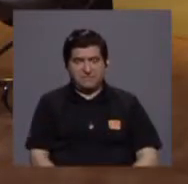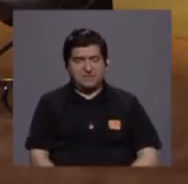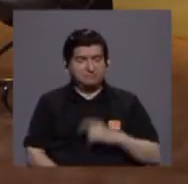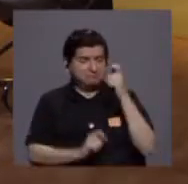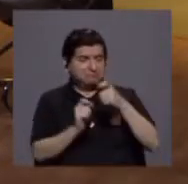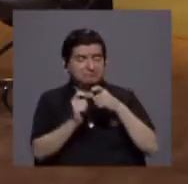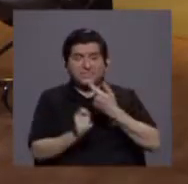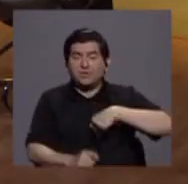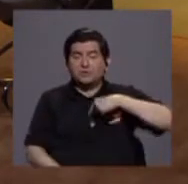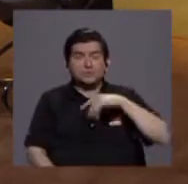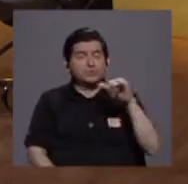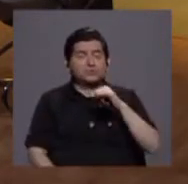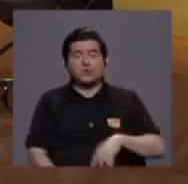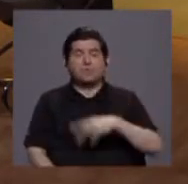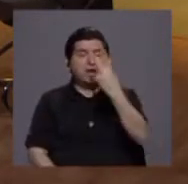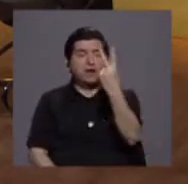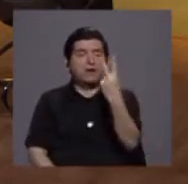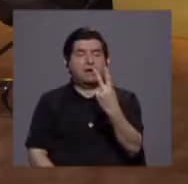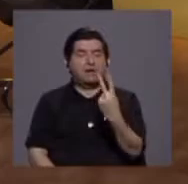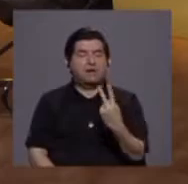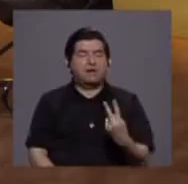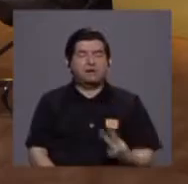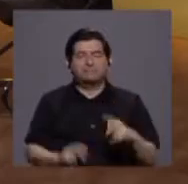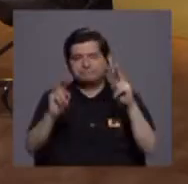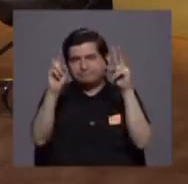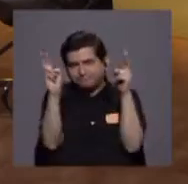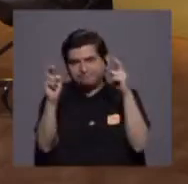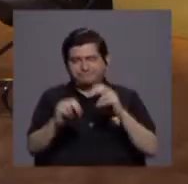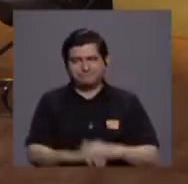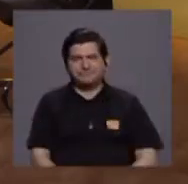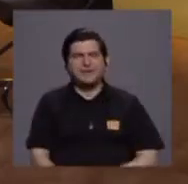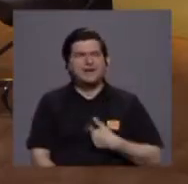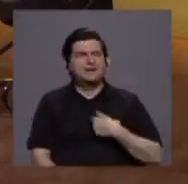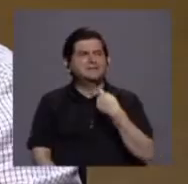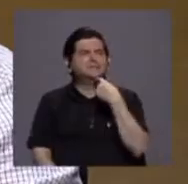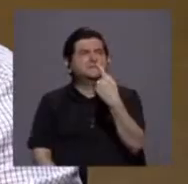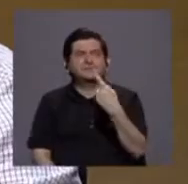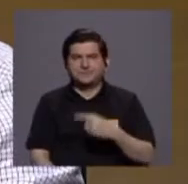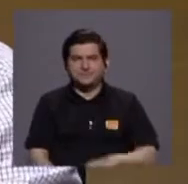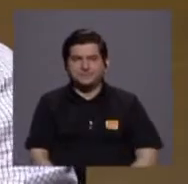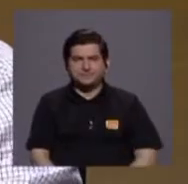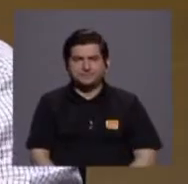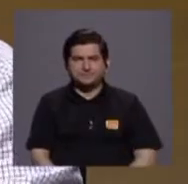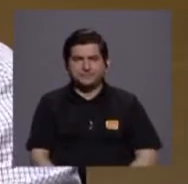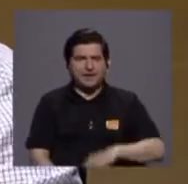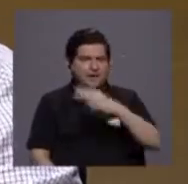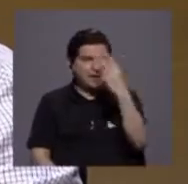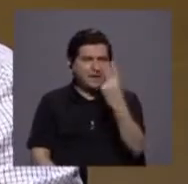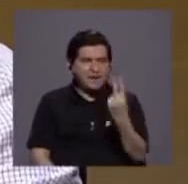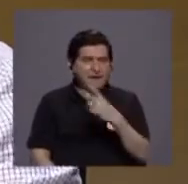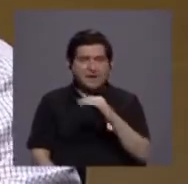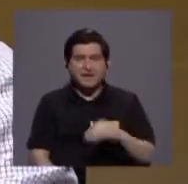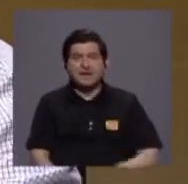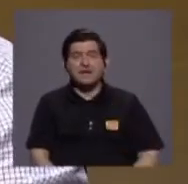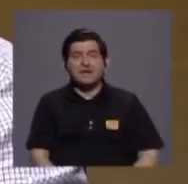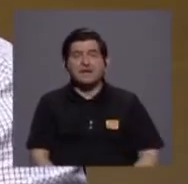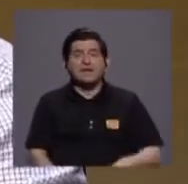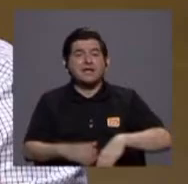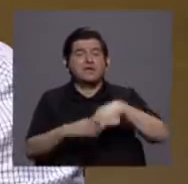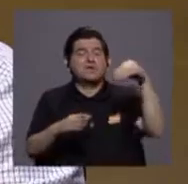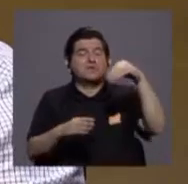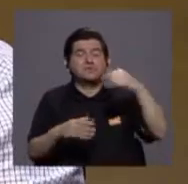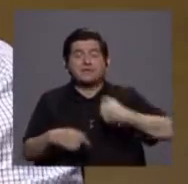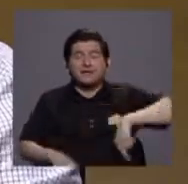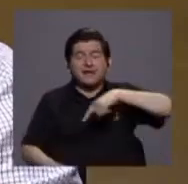Exactamente, nos ahogamos. ¿Verdad? Nos ahogamos, bueno, vamos a ver. Lo que yo digo es, nos ahogamos y nos sacan con los pulmones llenos de